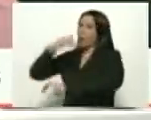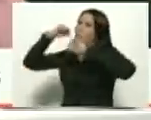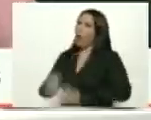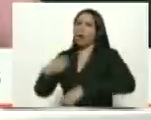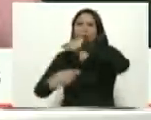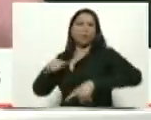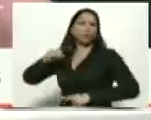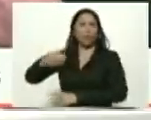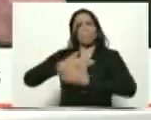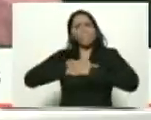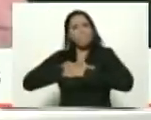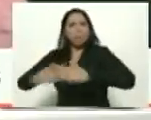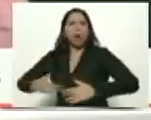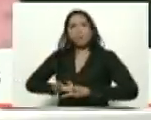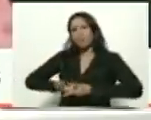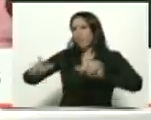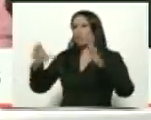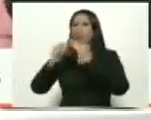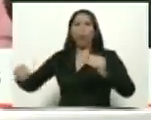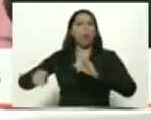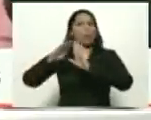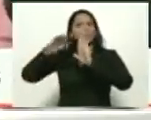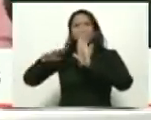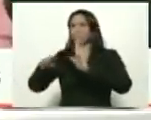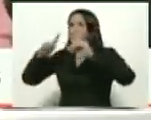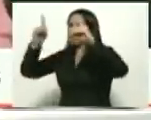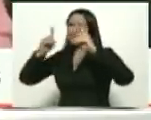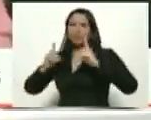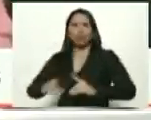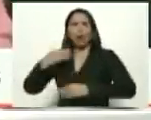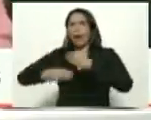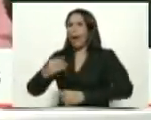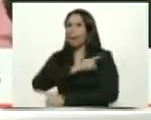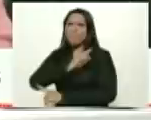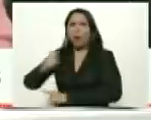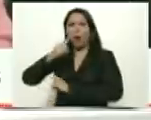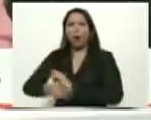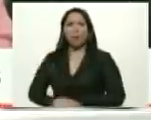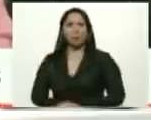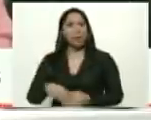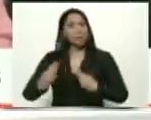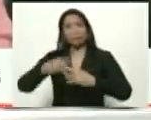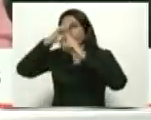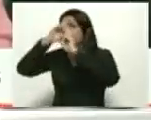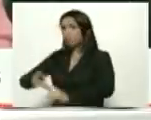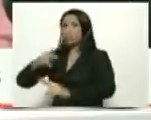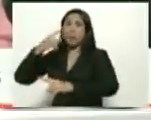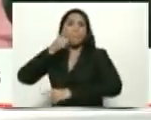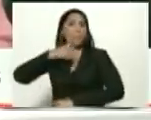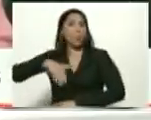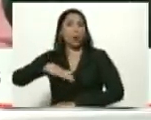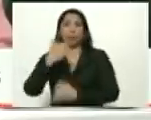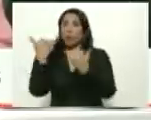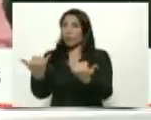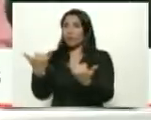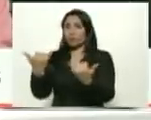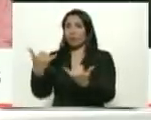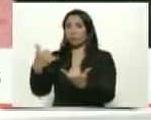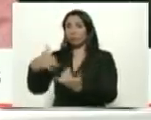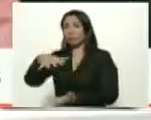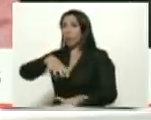revolucionaria dispuesta a activar todas las decisiones que haga falta para hacer respetar al pueblo en medio de esta